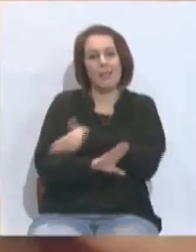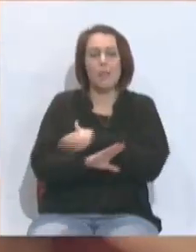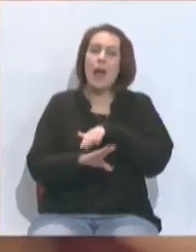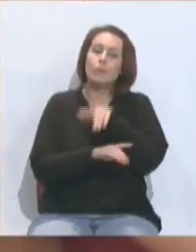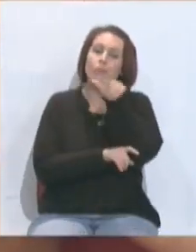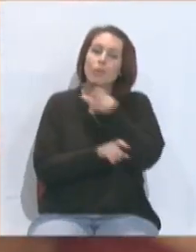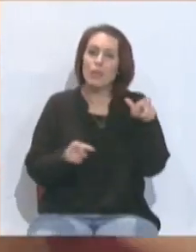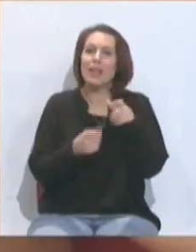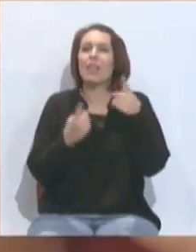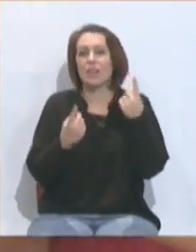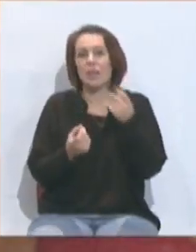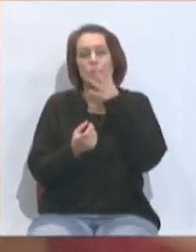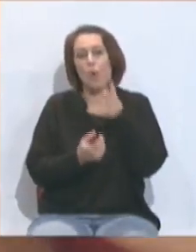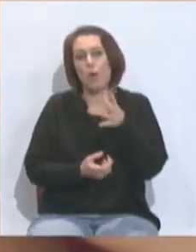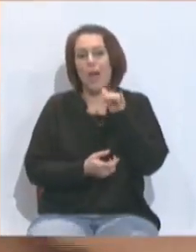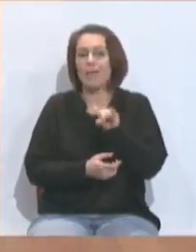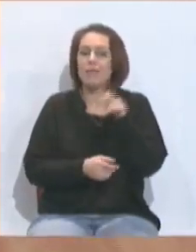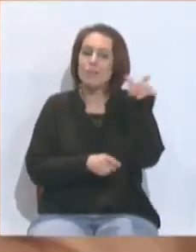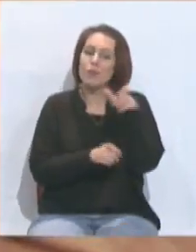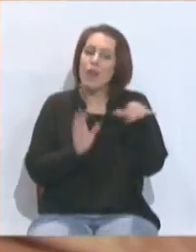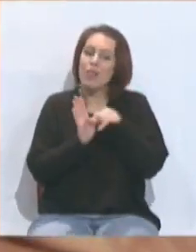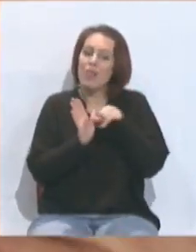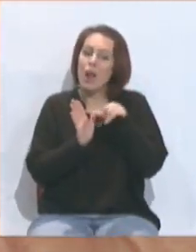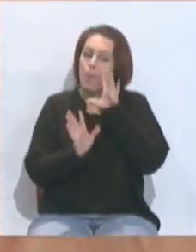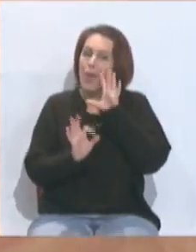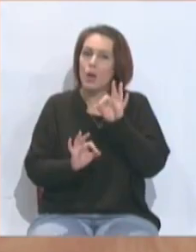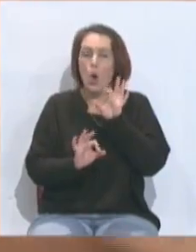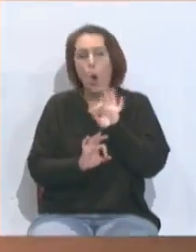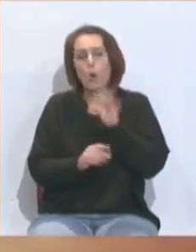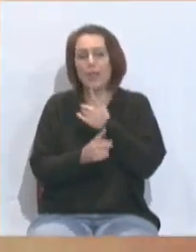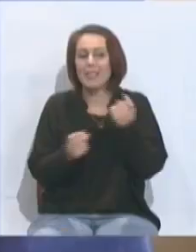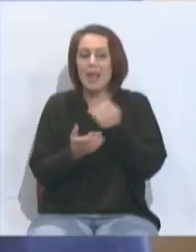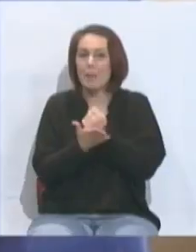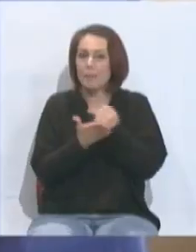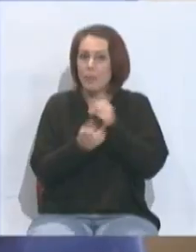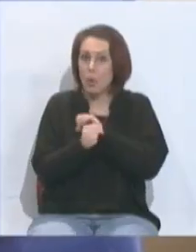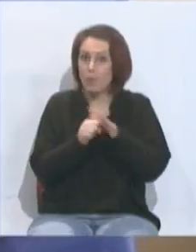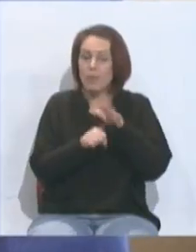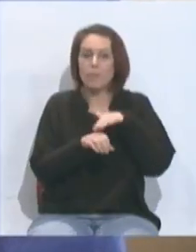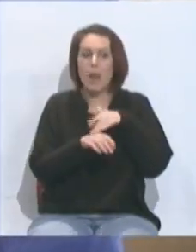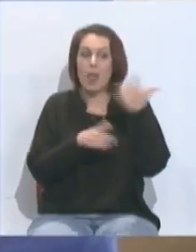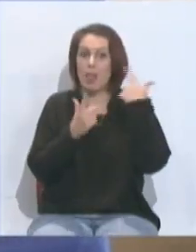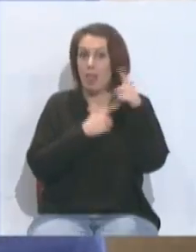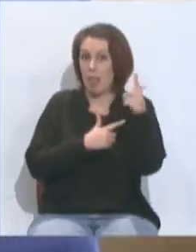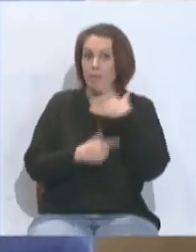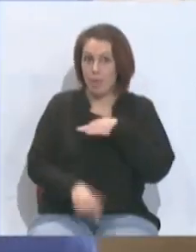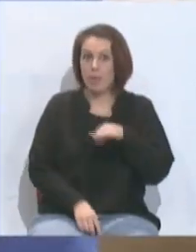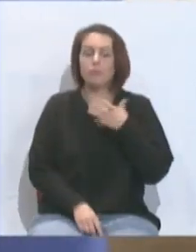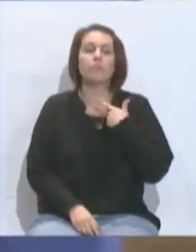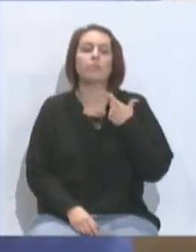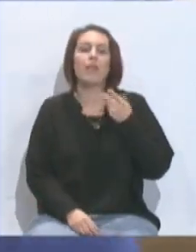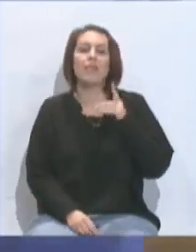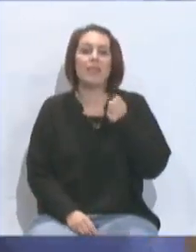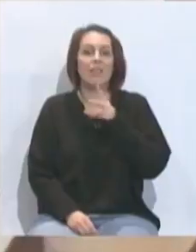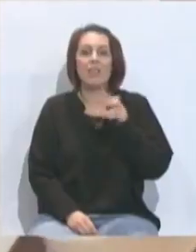aquellas personas que lo necesiten por tener personal cercano de riesgo o necesitar el pasaporte COVID para poder viajar. David